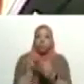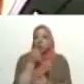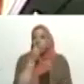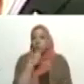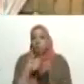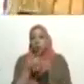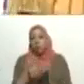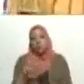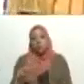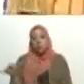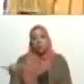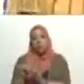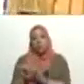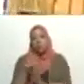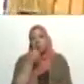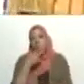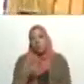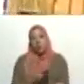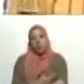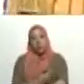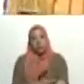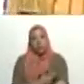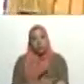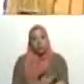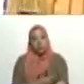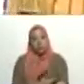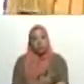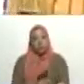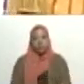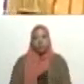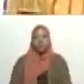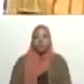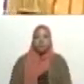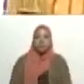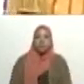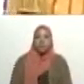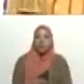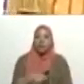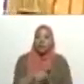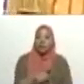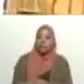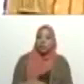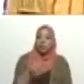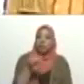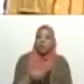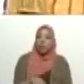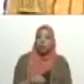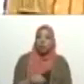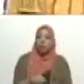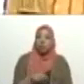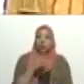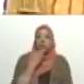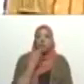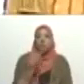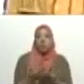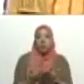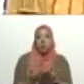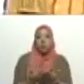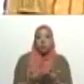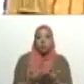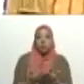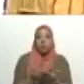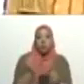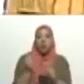vecinos, como buenos hermanos. Esta firma del día de hoy y el proyecto